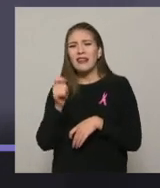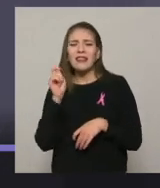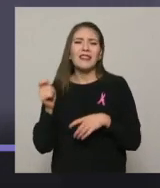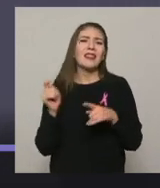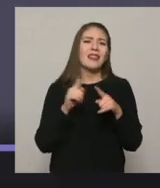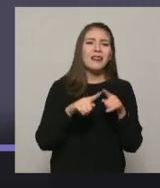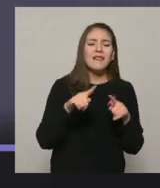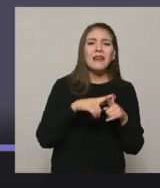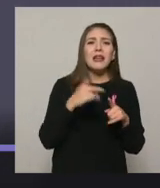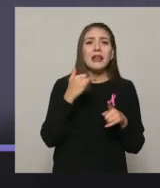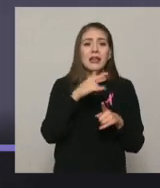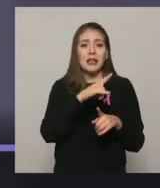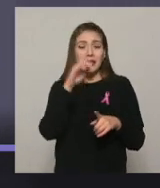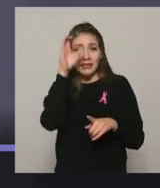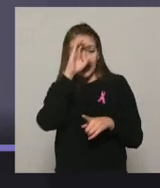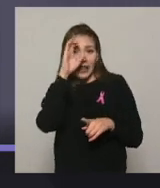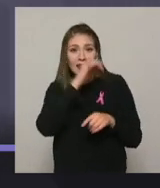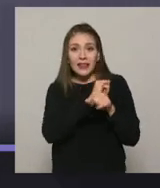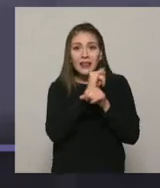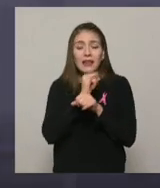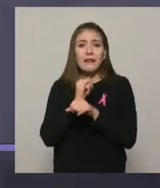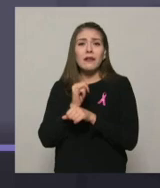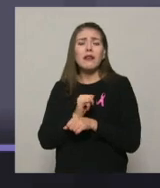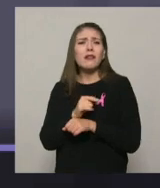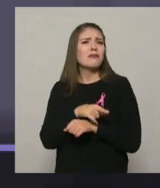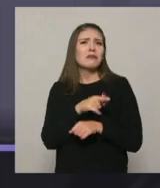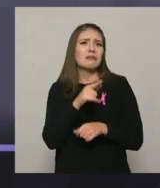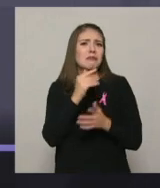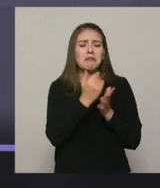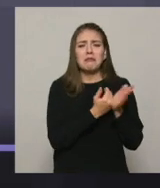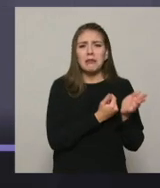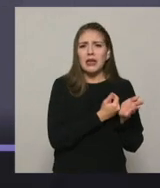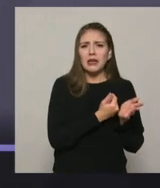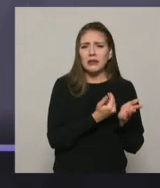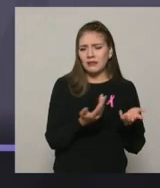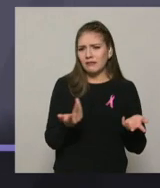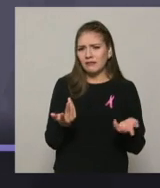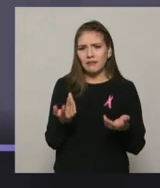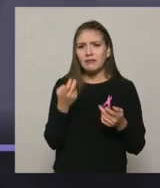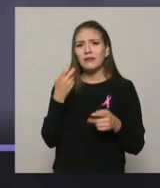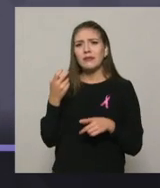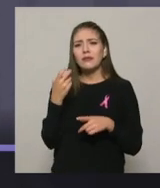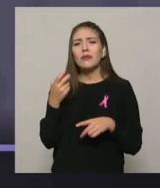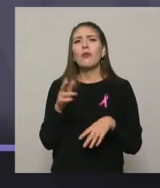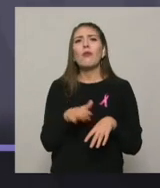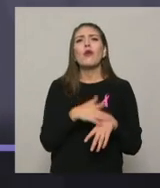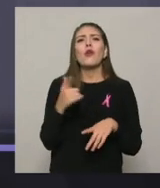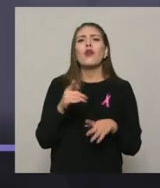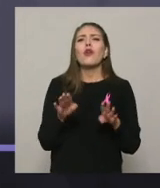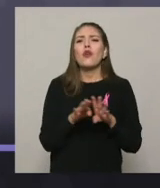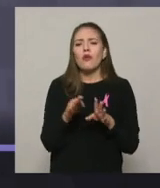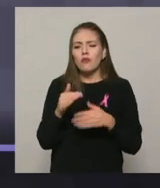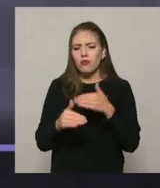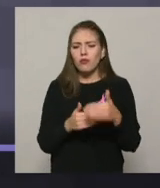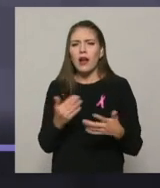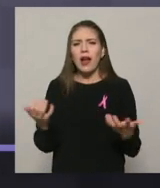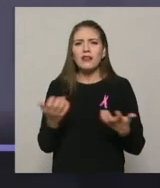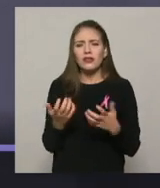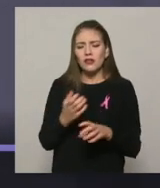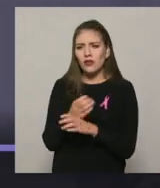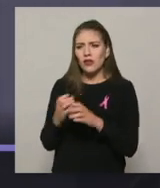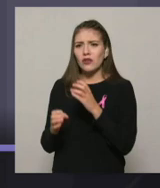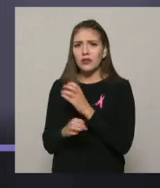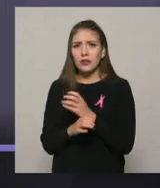a los científicos. Yo creo que también ahí es por cómo se han ido dando las cosas, si bien los científicos